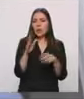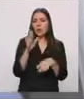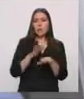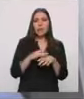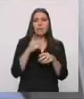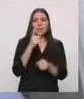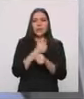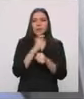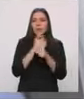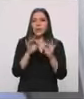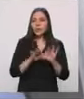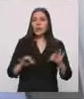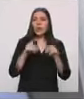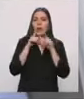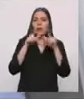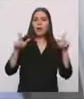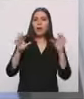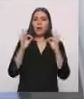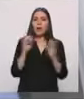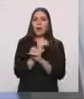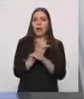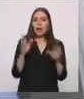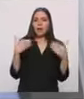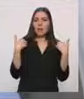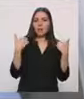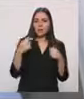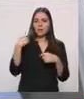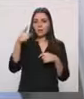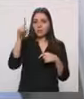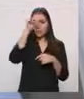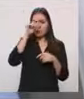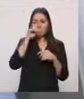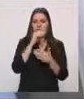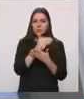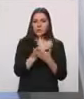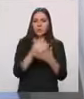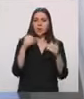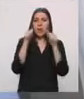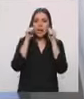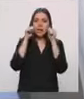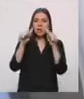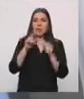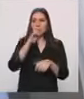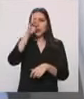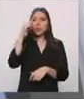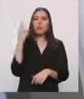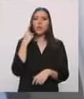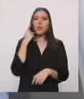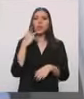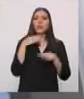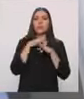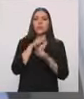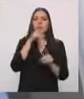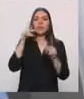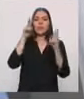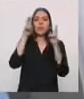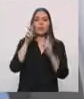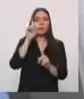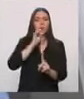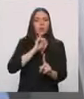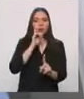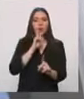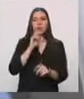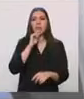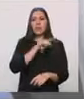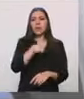barreras de discriminación. Hemos llevado a cabo guías para la atención de la violencia política por razones de género. ¿Para qué? Para que las personas